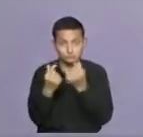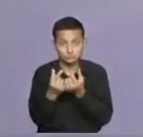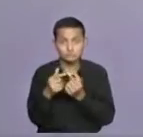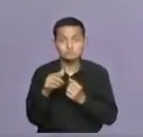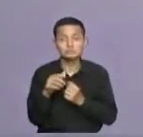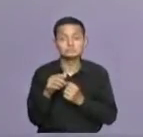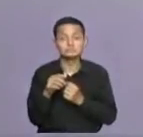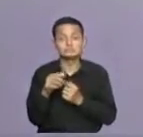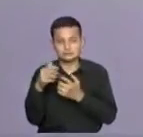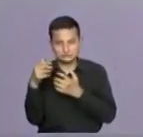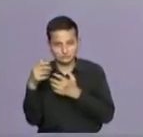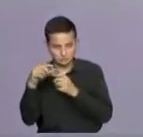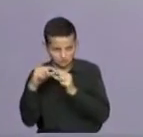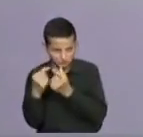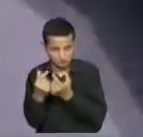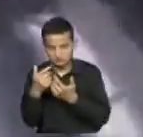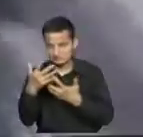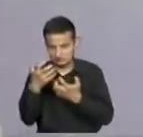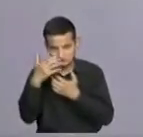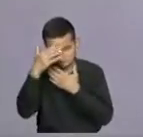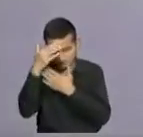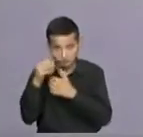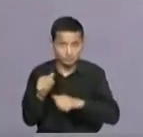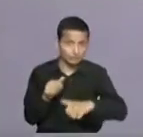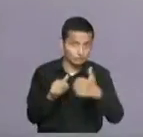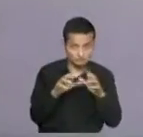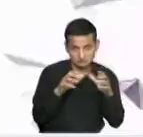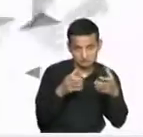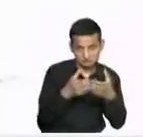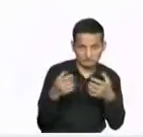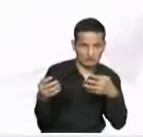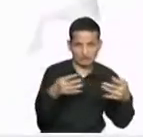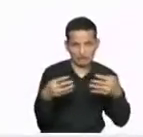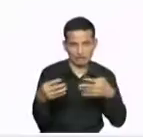orientales de la ciudad y el régimen presente en los barrios occidentales.